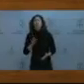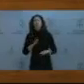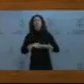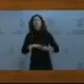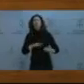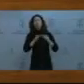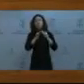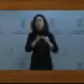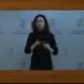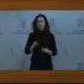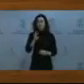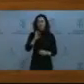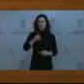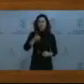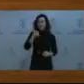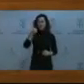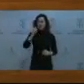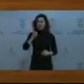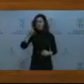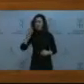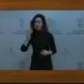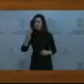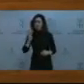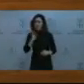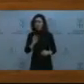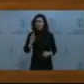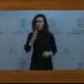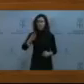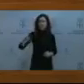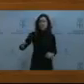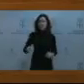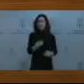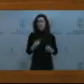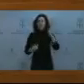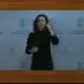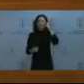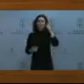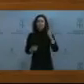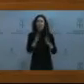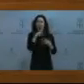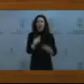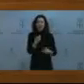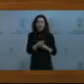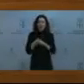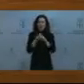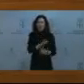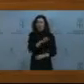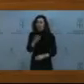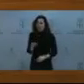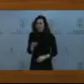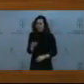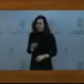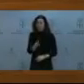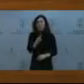0,003% del Producto Interior Bruto. ¿Y saben ustedes en cuánto está la media europea? Está en un 1,5%. Esta